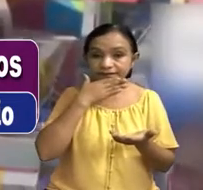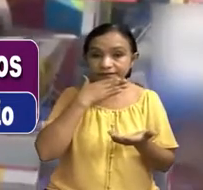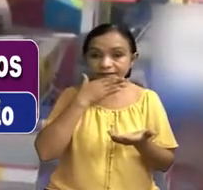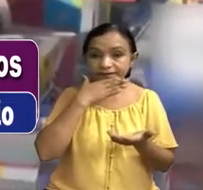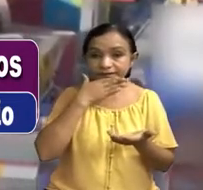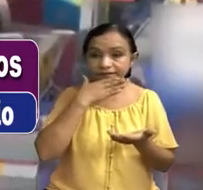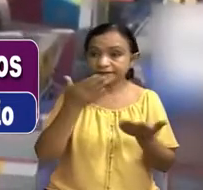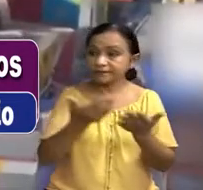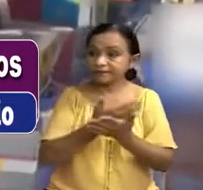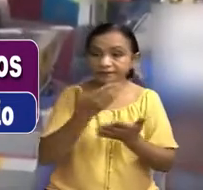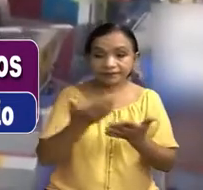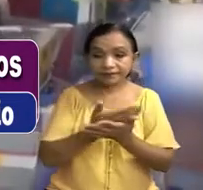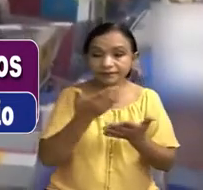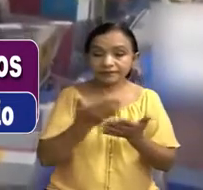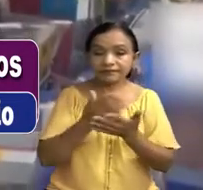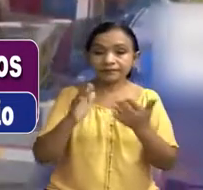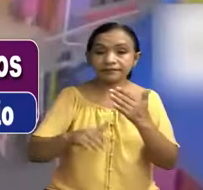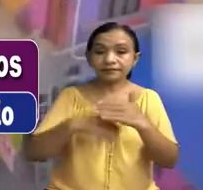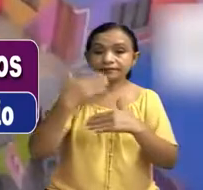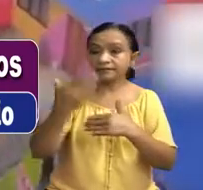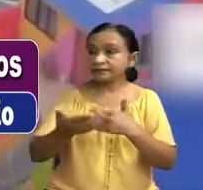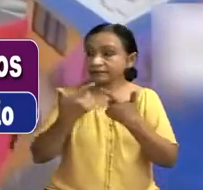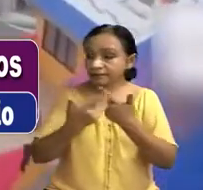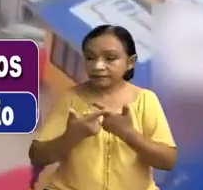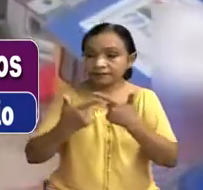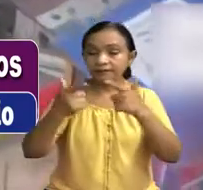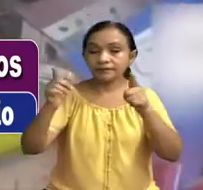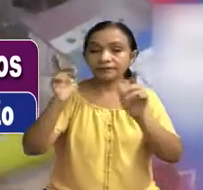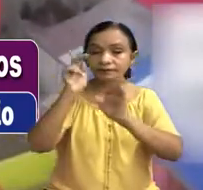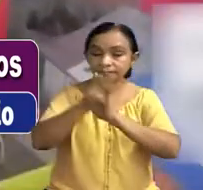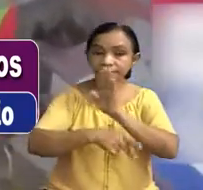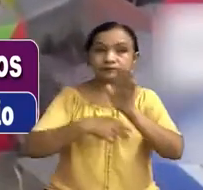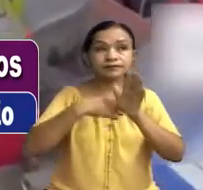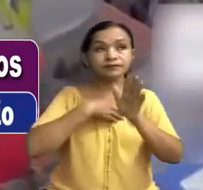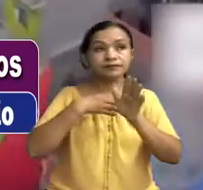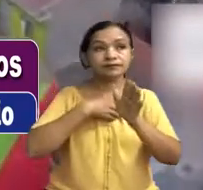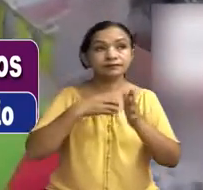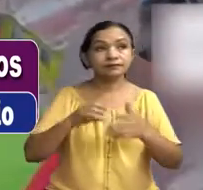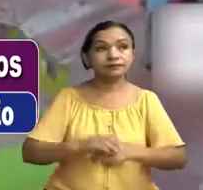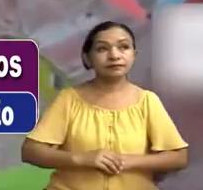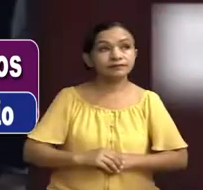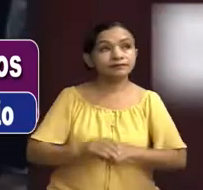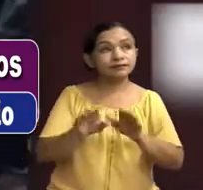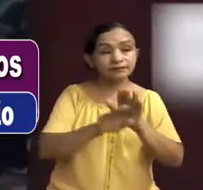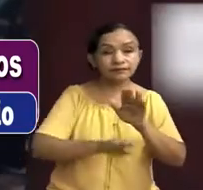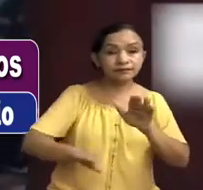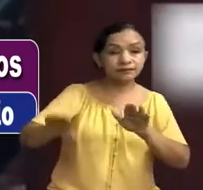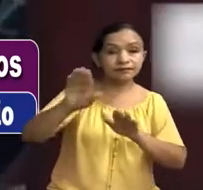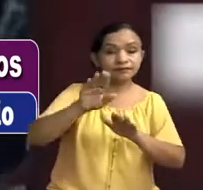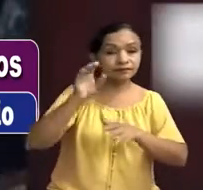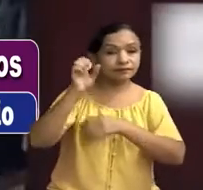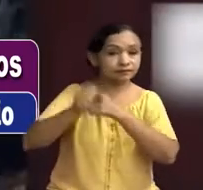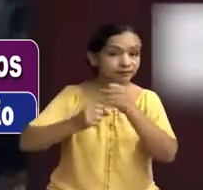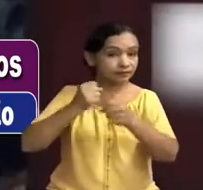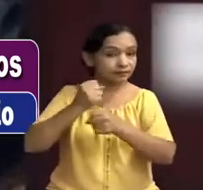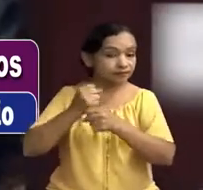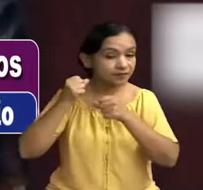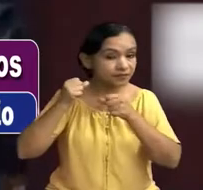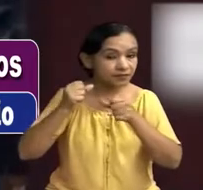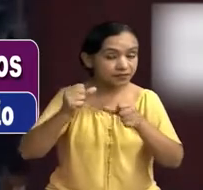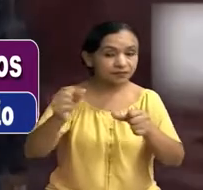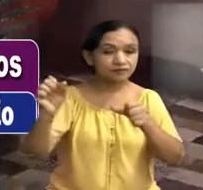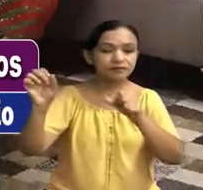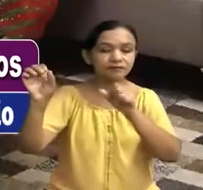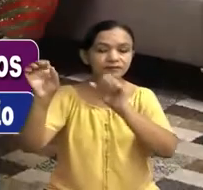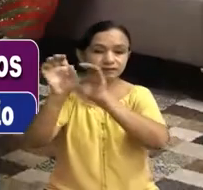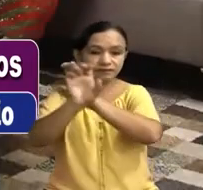de las fuerzas nuevas que surgen después de la independencia en nuestras naciones, los que más de tres siglos fueron dominados por los